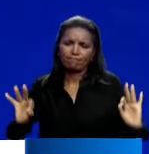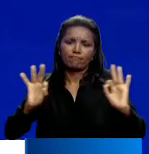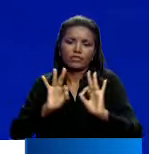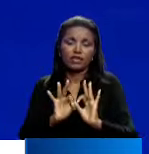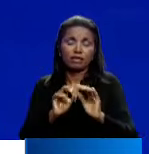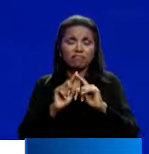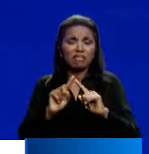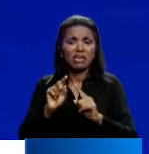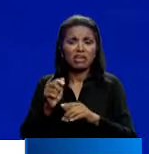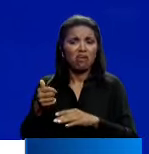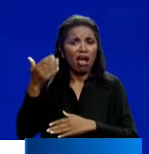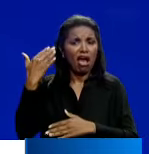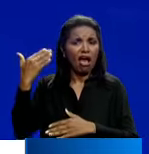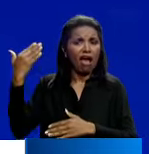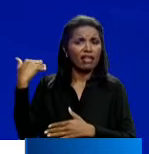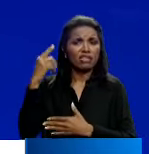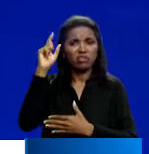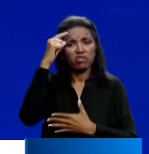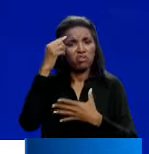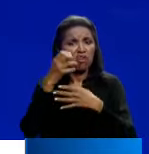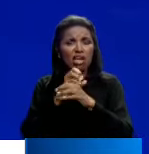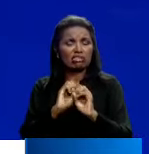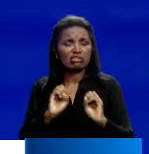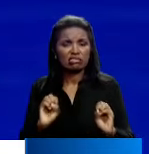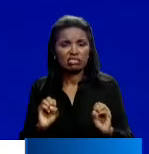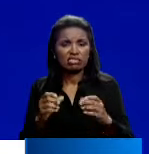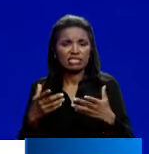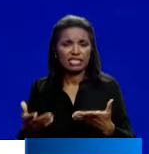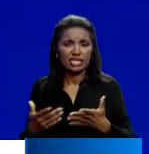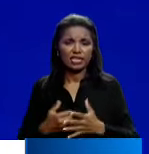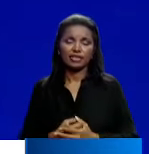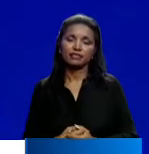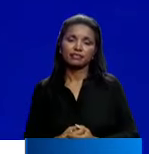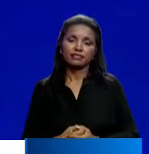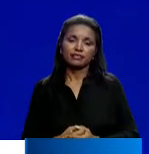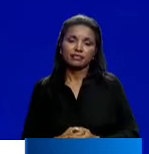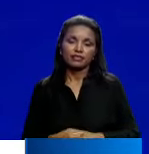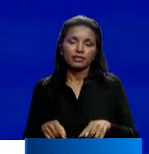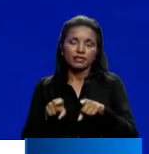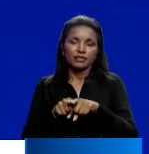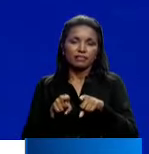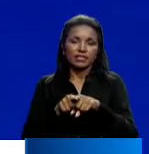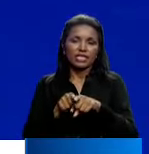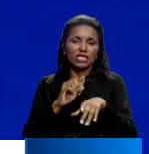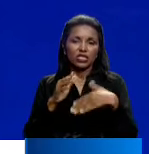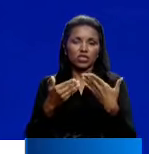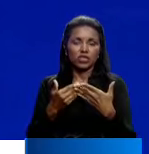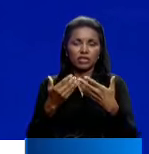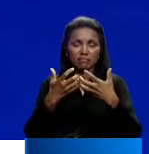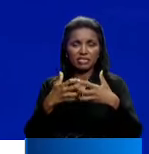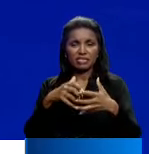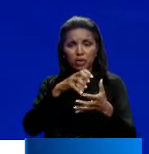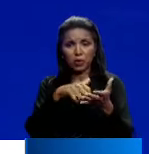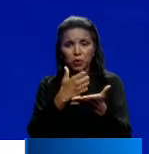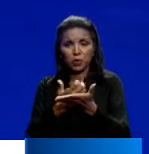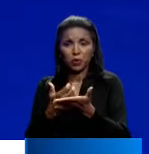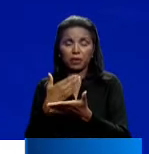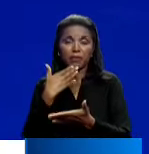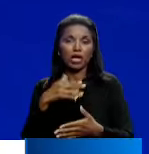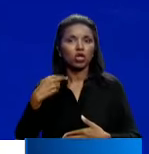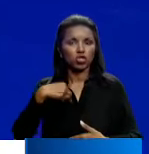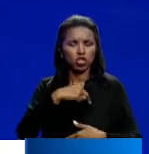los fallos que desde hace rato declaraban ilegal e inconstitucional el contrato minero y fue ignorado.